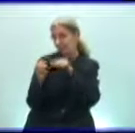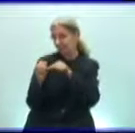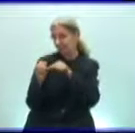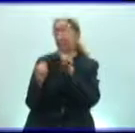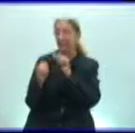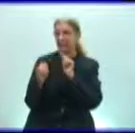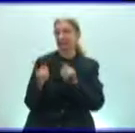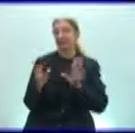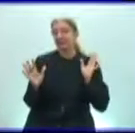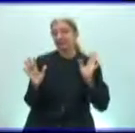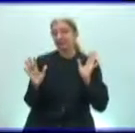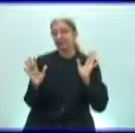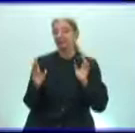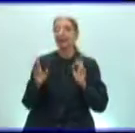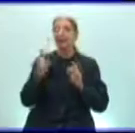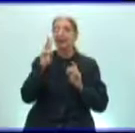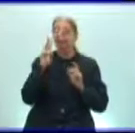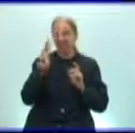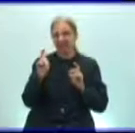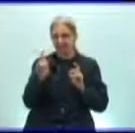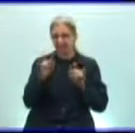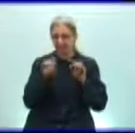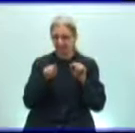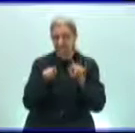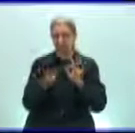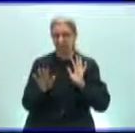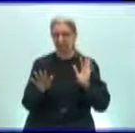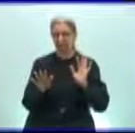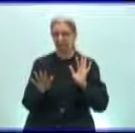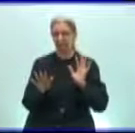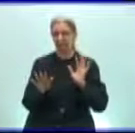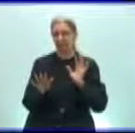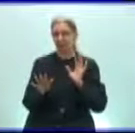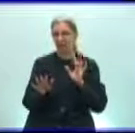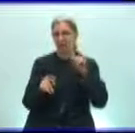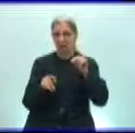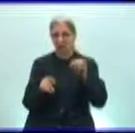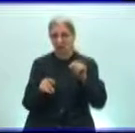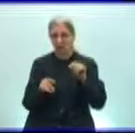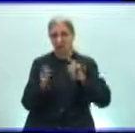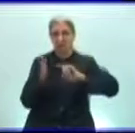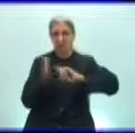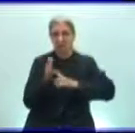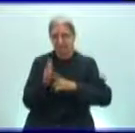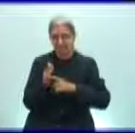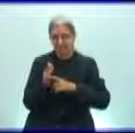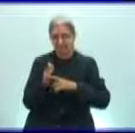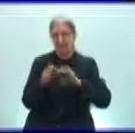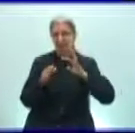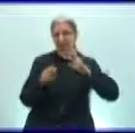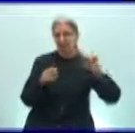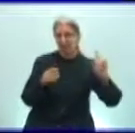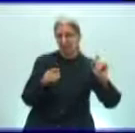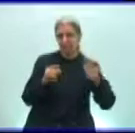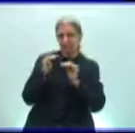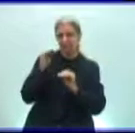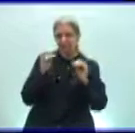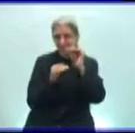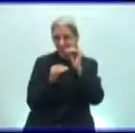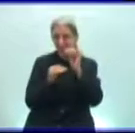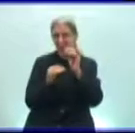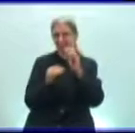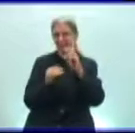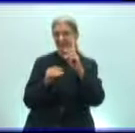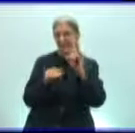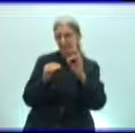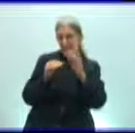la ecuación por el mínimo común múltiplo de estos denominadores para eliminar los denominadores. Ahora, atiendan muy bien